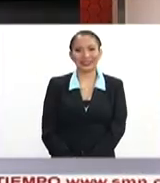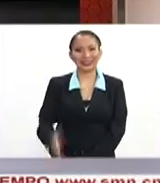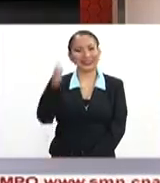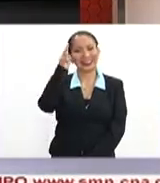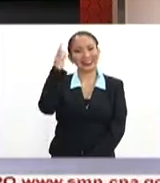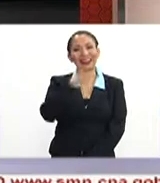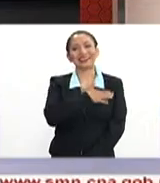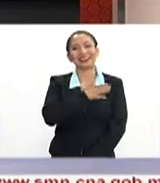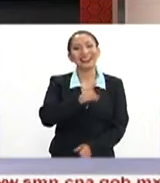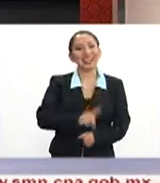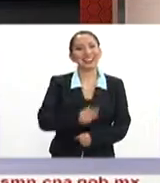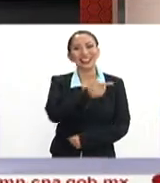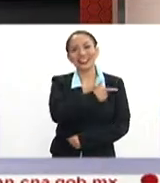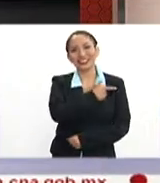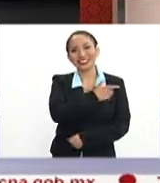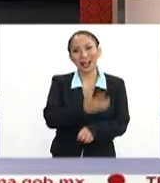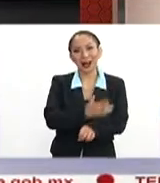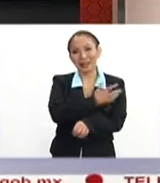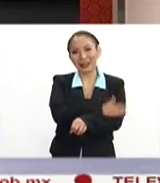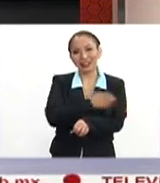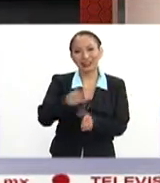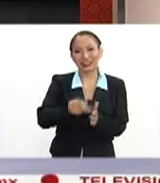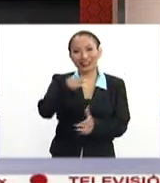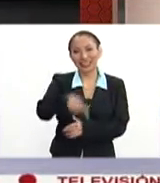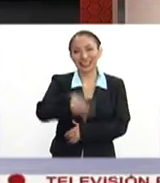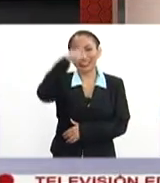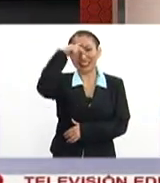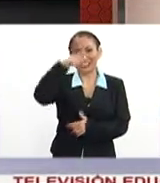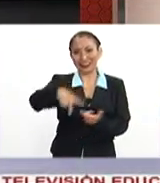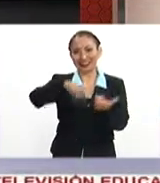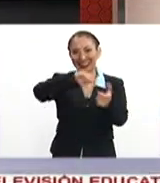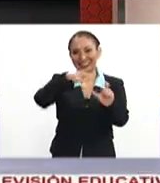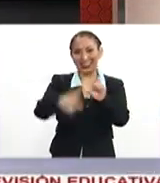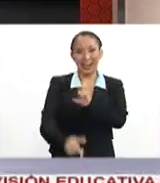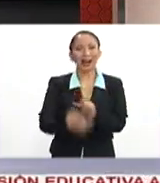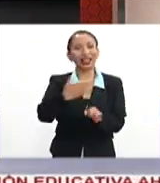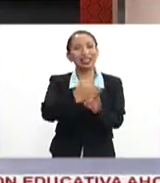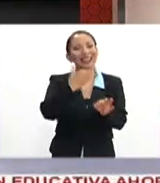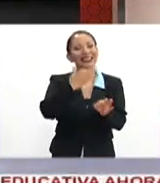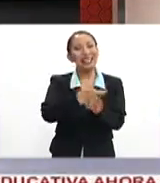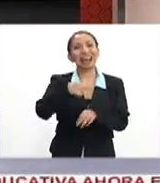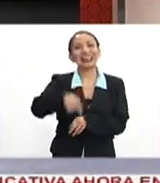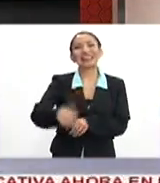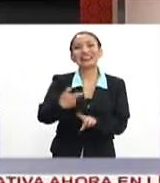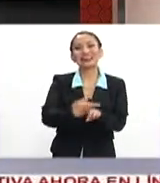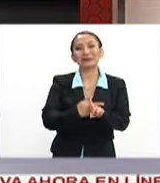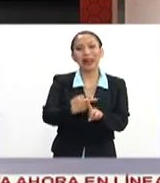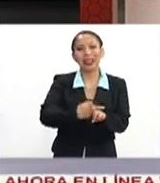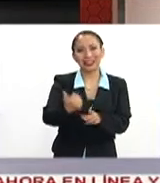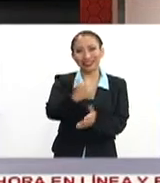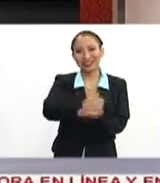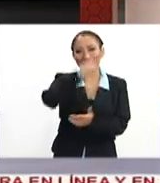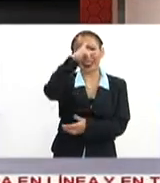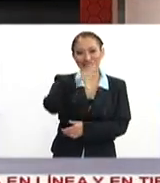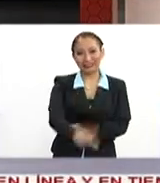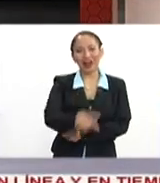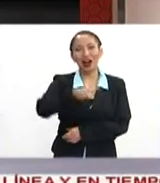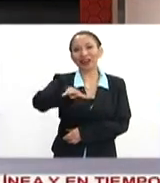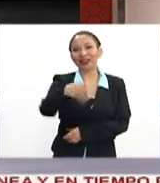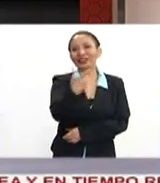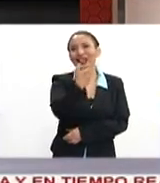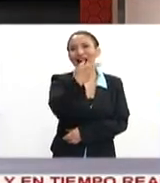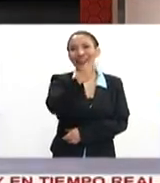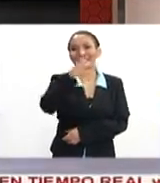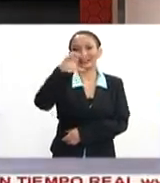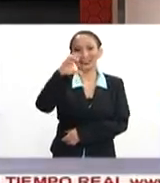Hola, ¿qué tal? Muy buenos días. Qué gusto que nos acompañen en una edición más de México al Día. En este momento, aquí la temperatura en la Ciudad de México,